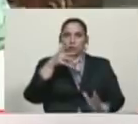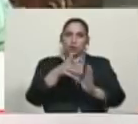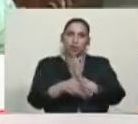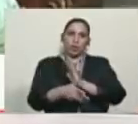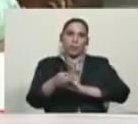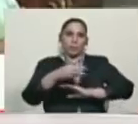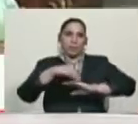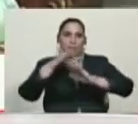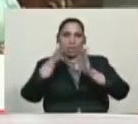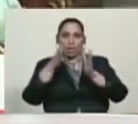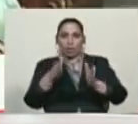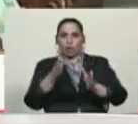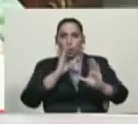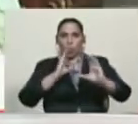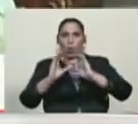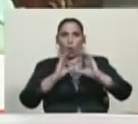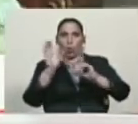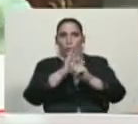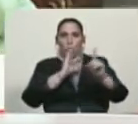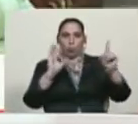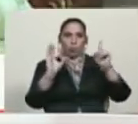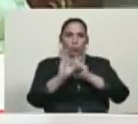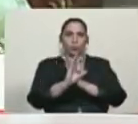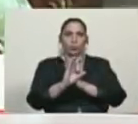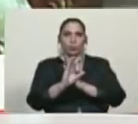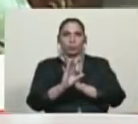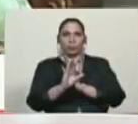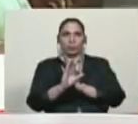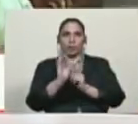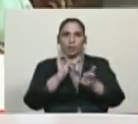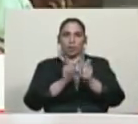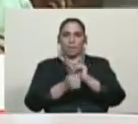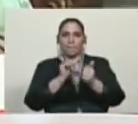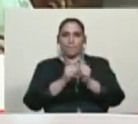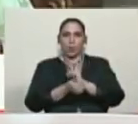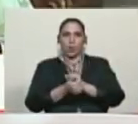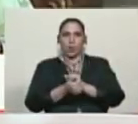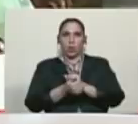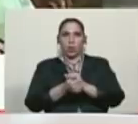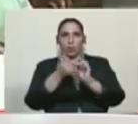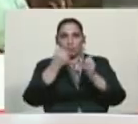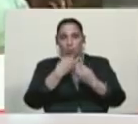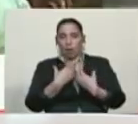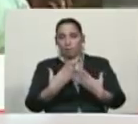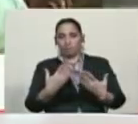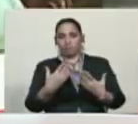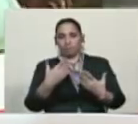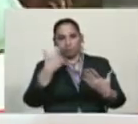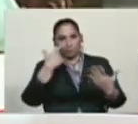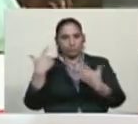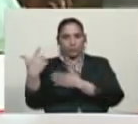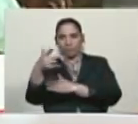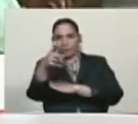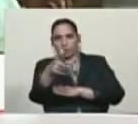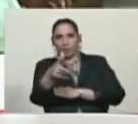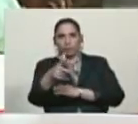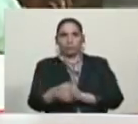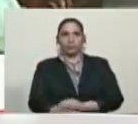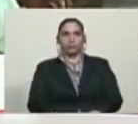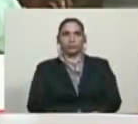comunicación cultura y deportes bueno vamos a ver este vídeo